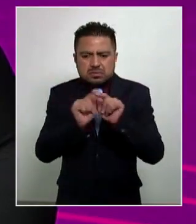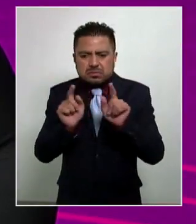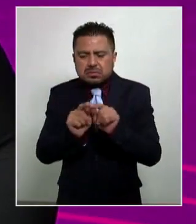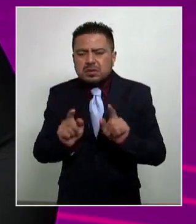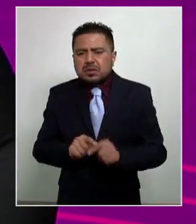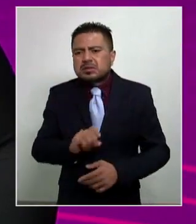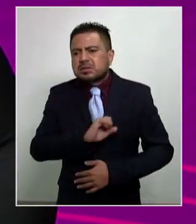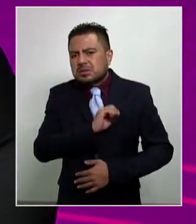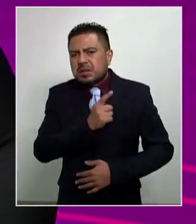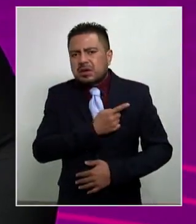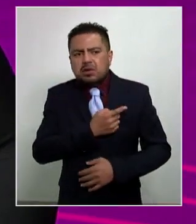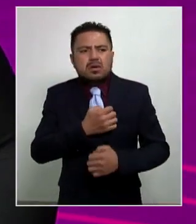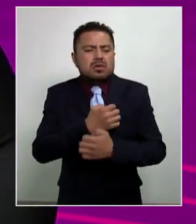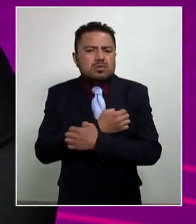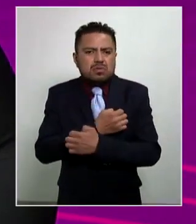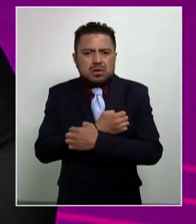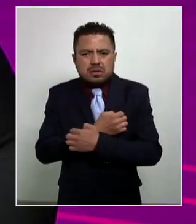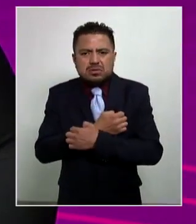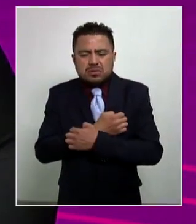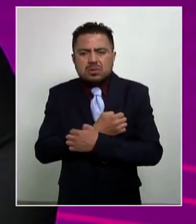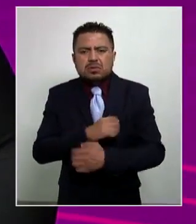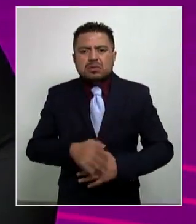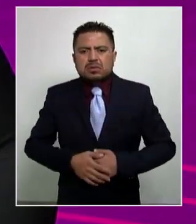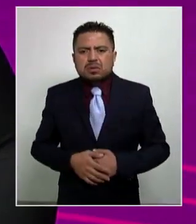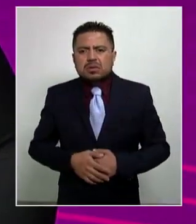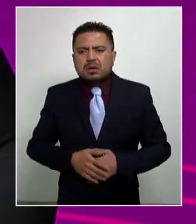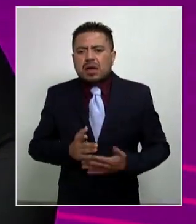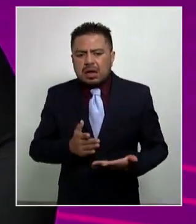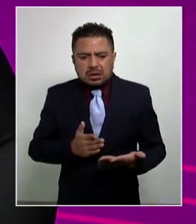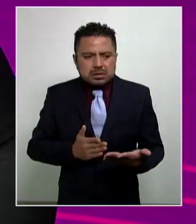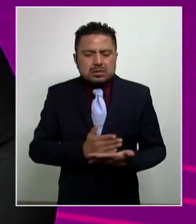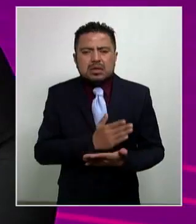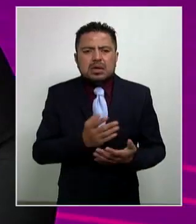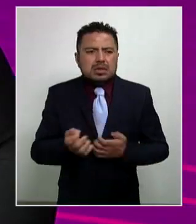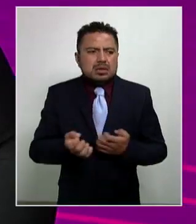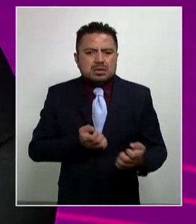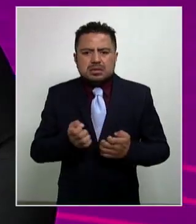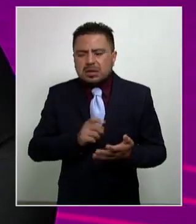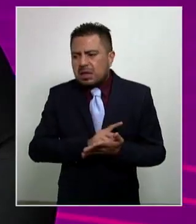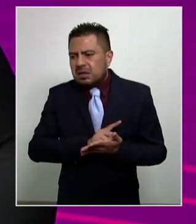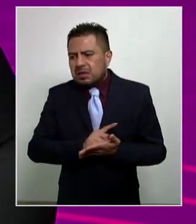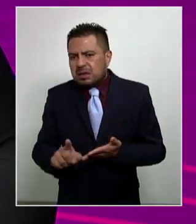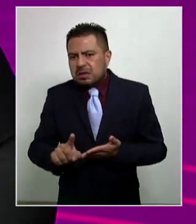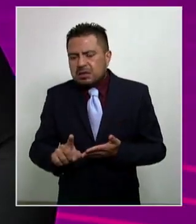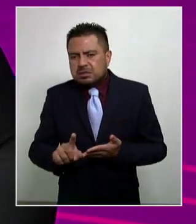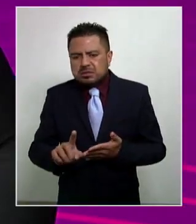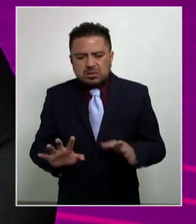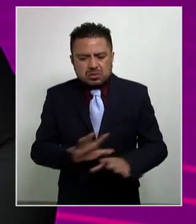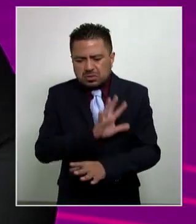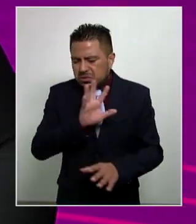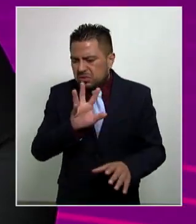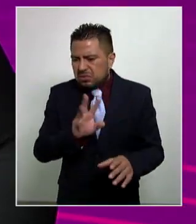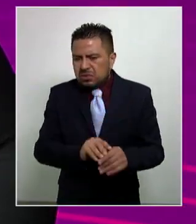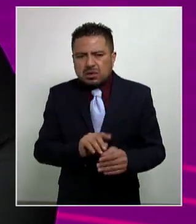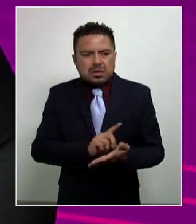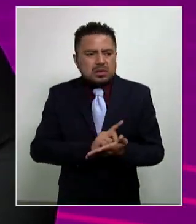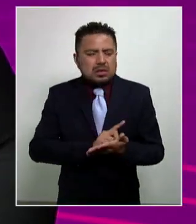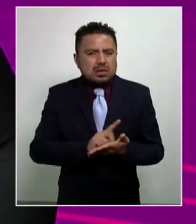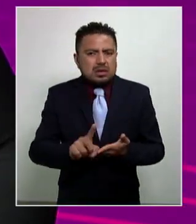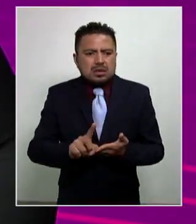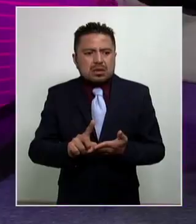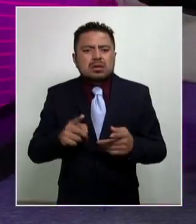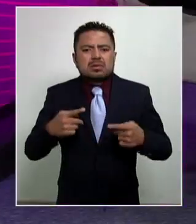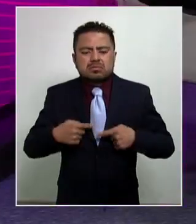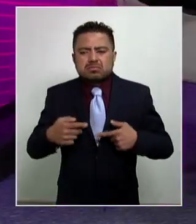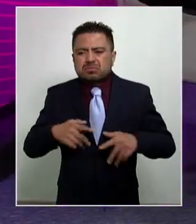De salud, de educación, de acceso y de ejercicio de los derechos, ¿no? Plenamente de todos los derechos de